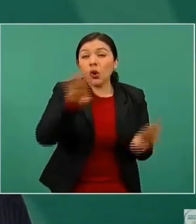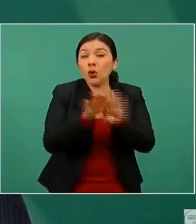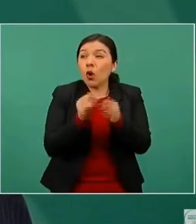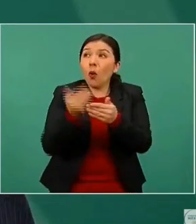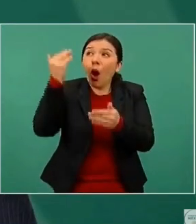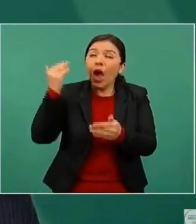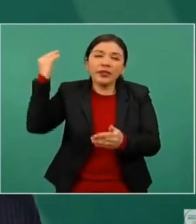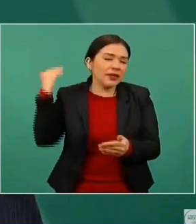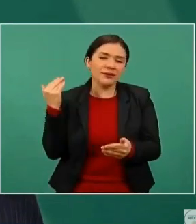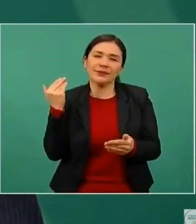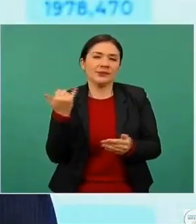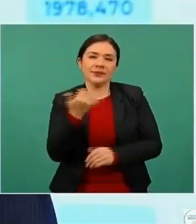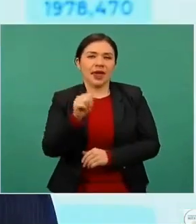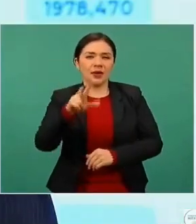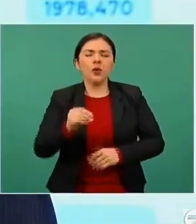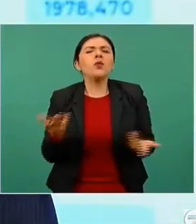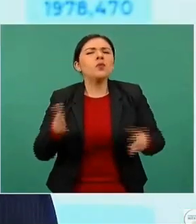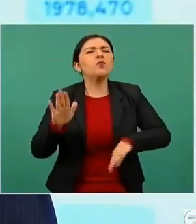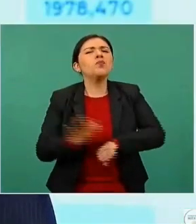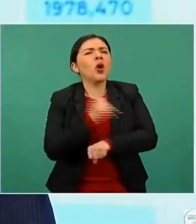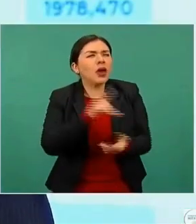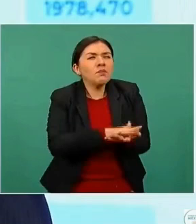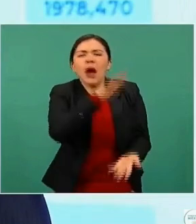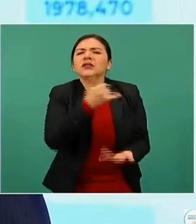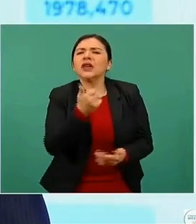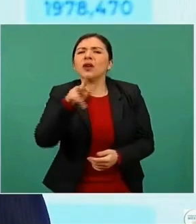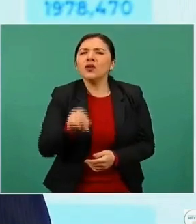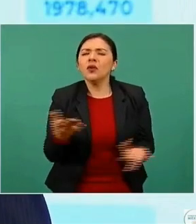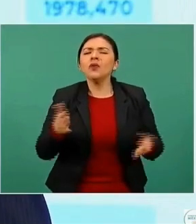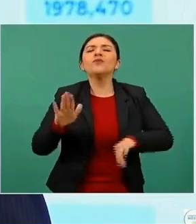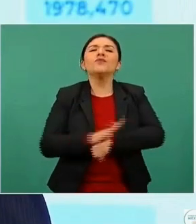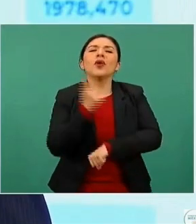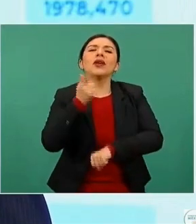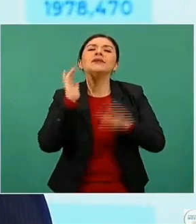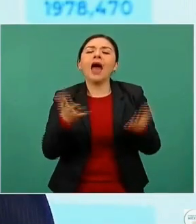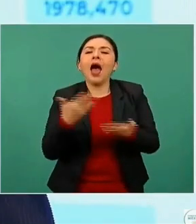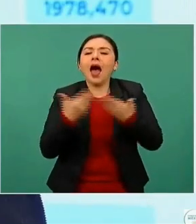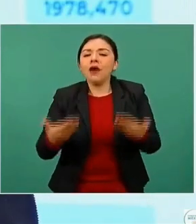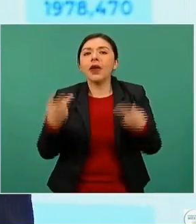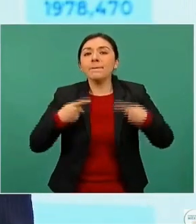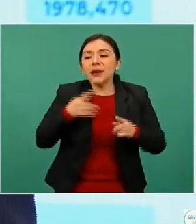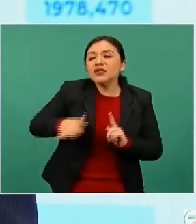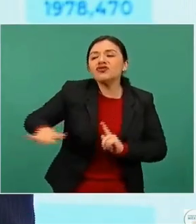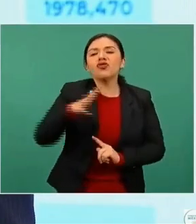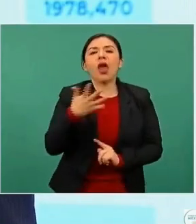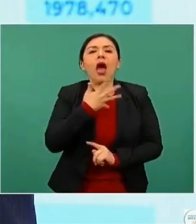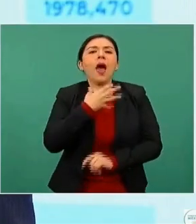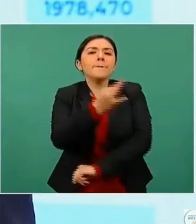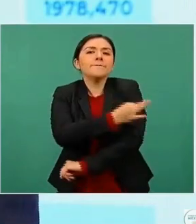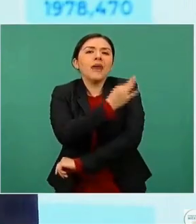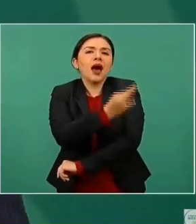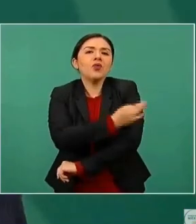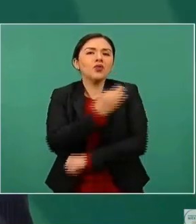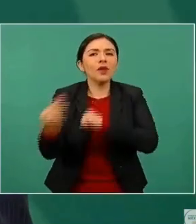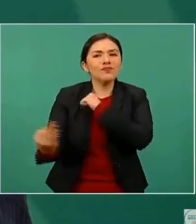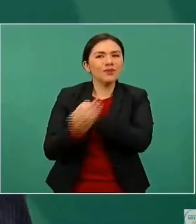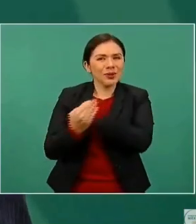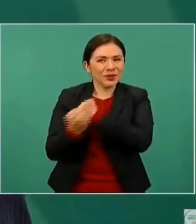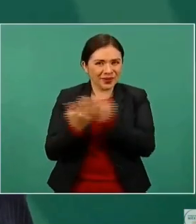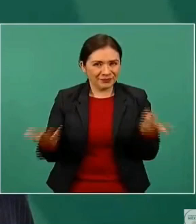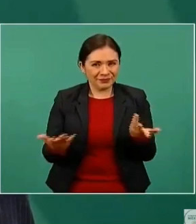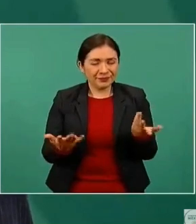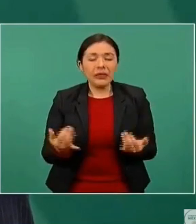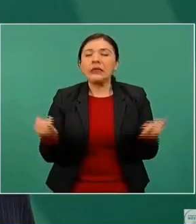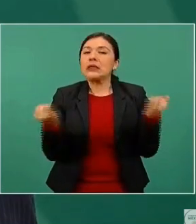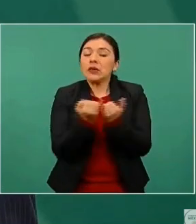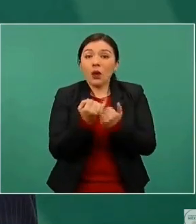olas previas. ¿Por qué razón? Principalmente por el efecto de la vacunación. Es obvio también que en cualquier parte del